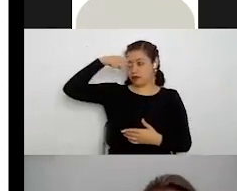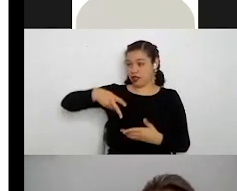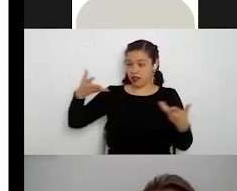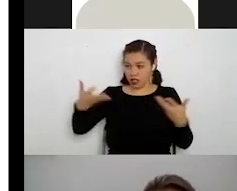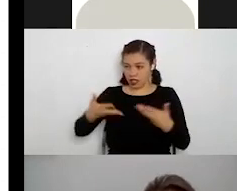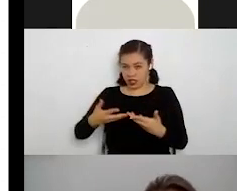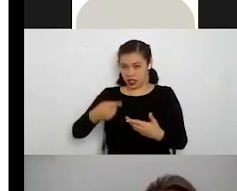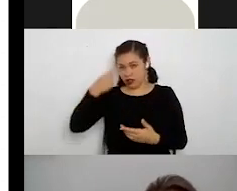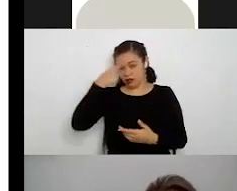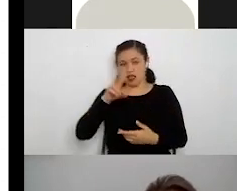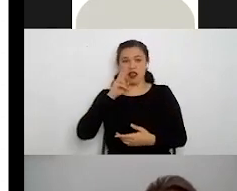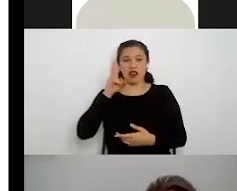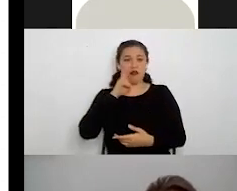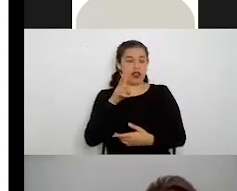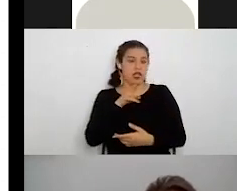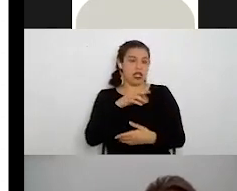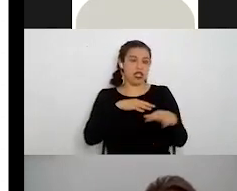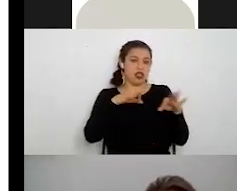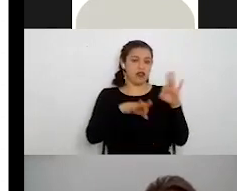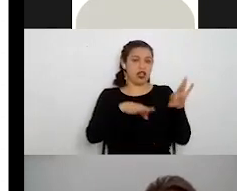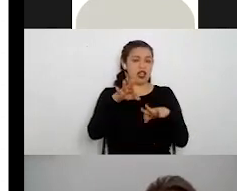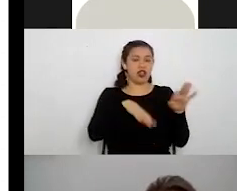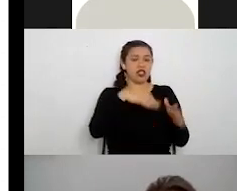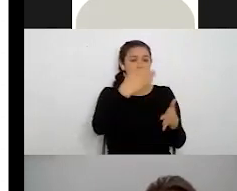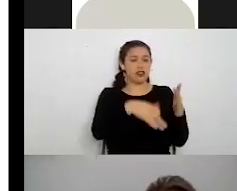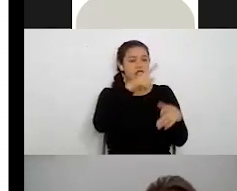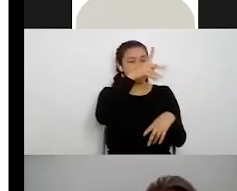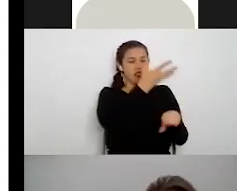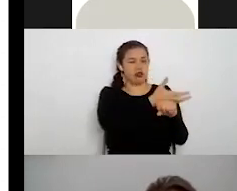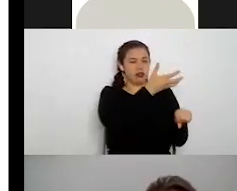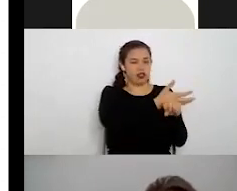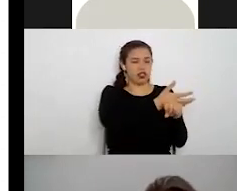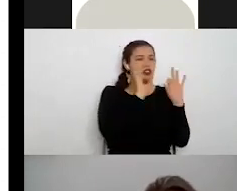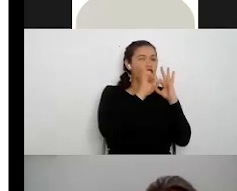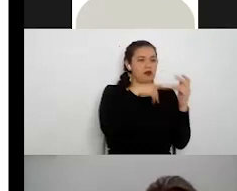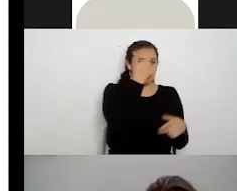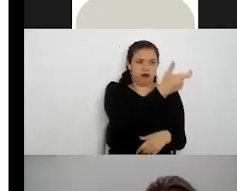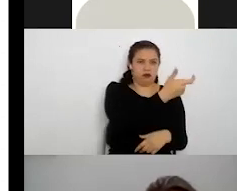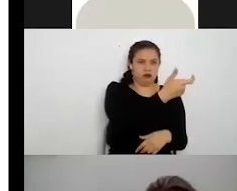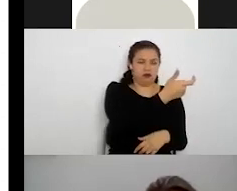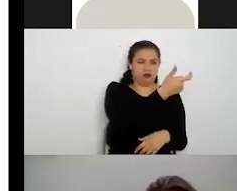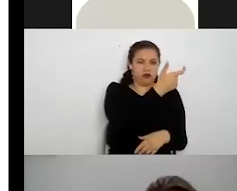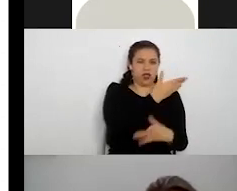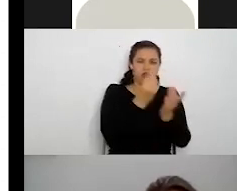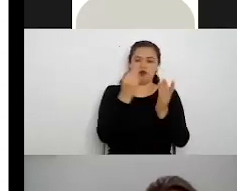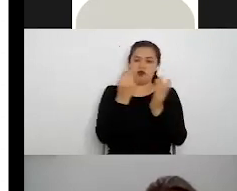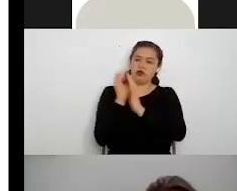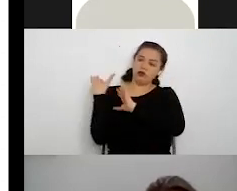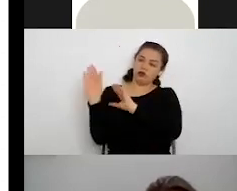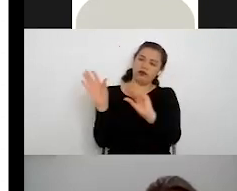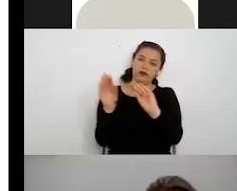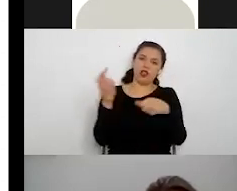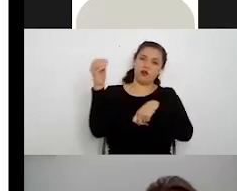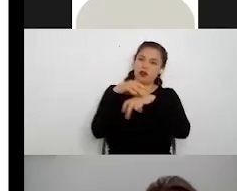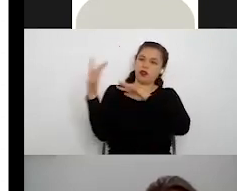para ver cuáles son los empleos que faltan en Estados Unidos y ver ellos con dinero capacitaciones y establecer un